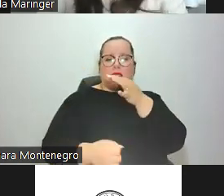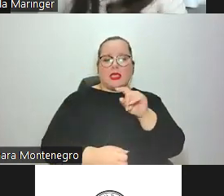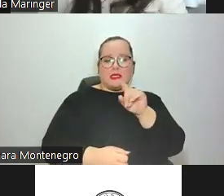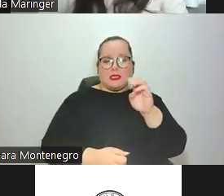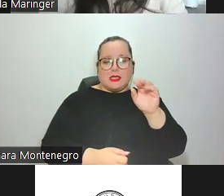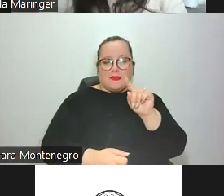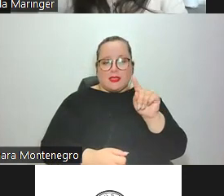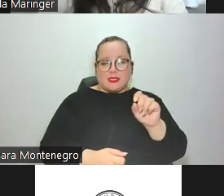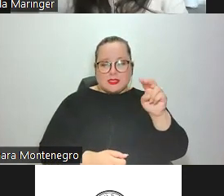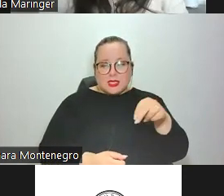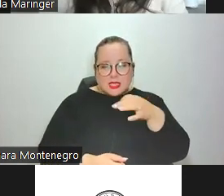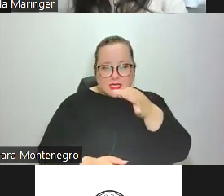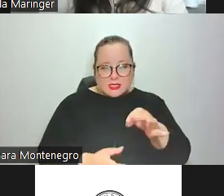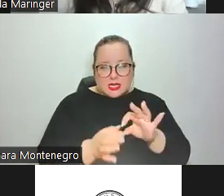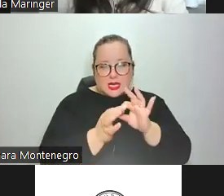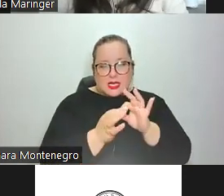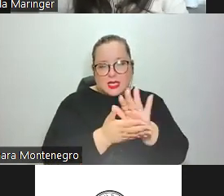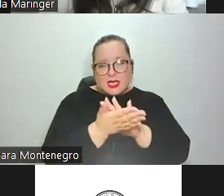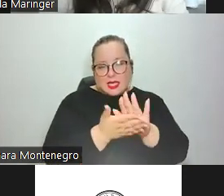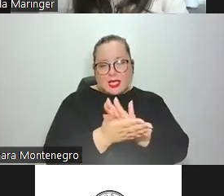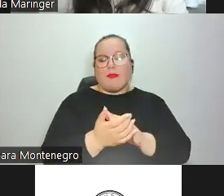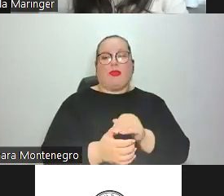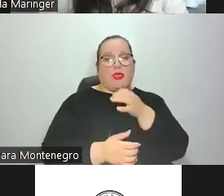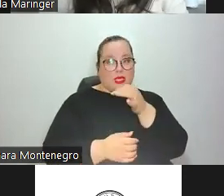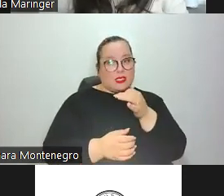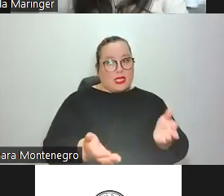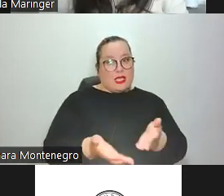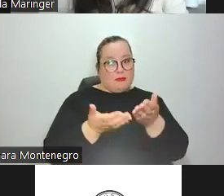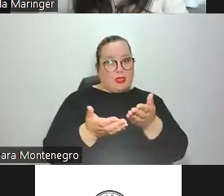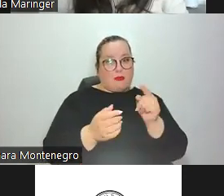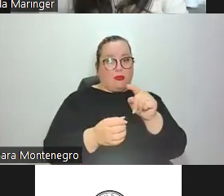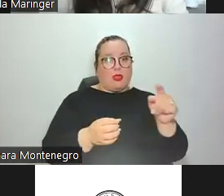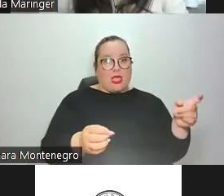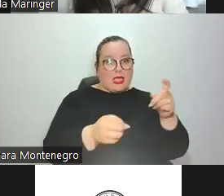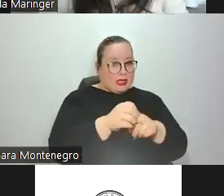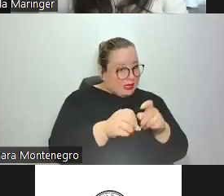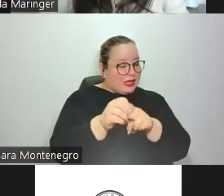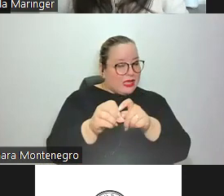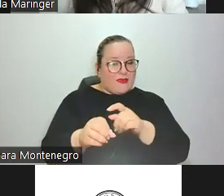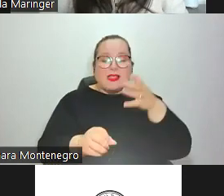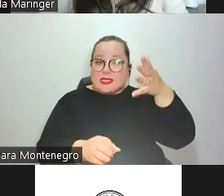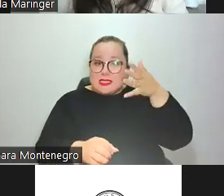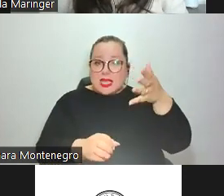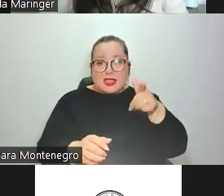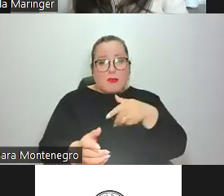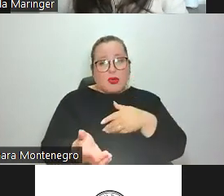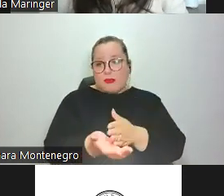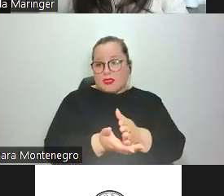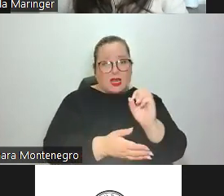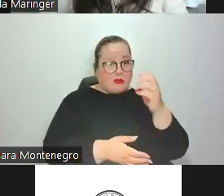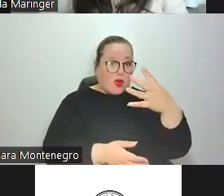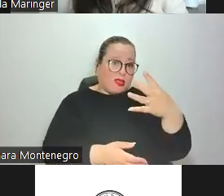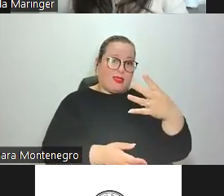ejemplo. Sí, oigan, y aquí los invitamos a que se sigan inscribiendo en todas las charlas que vienen. Estamos recién partiendo, estamos en la